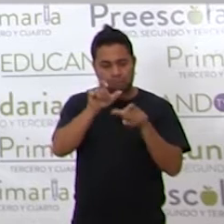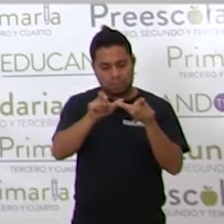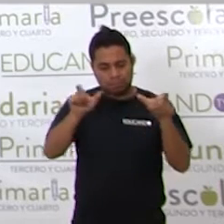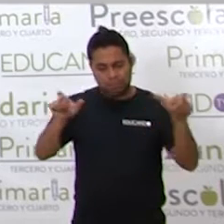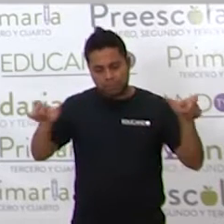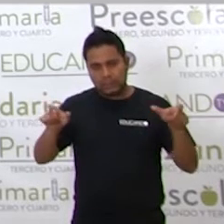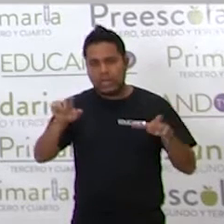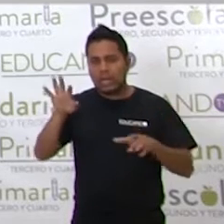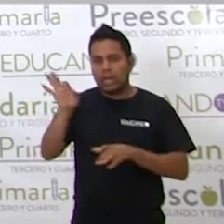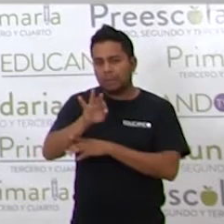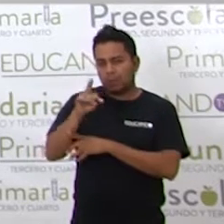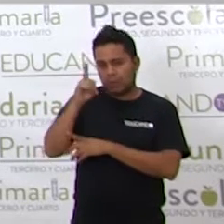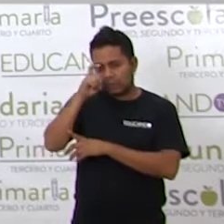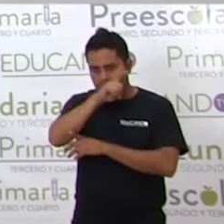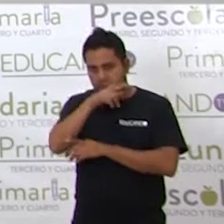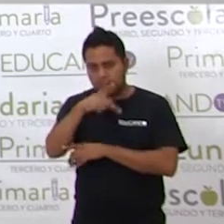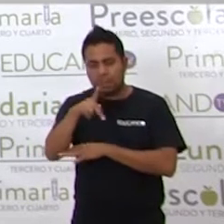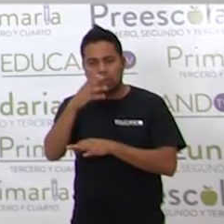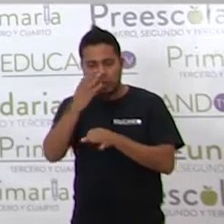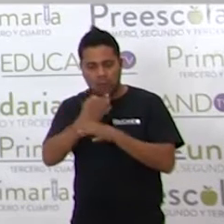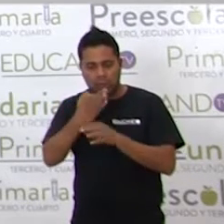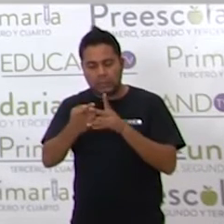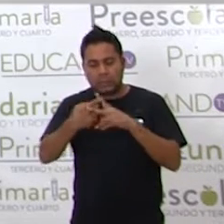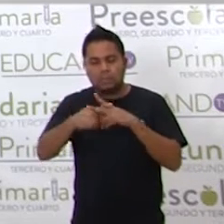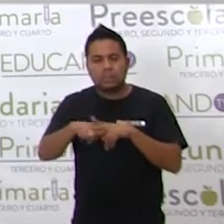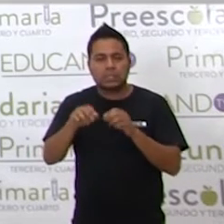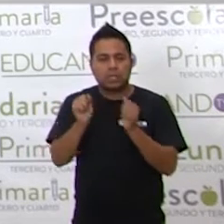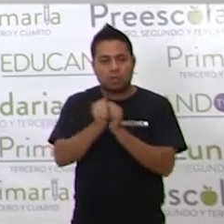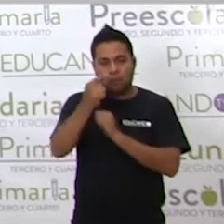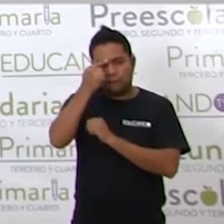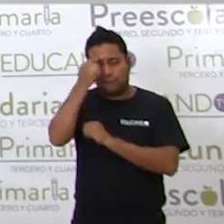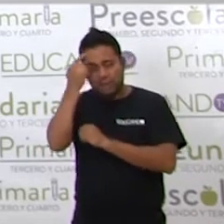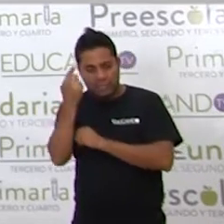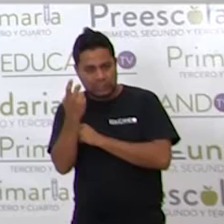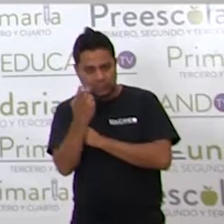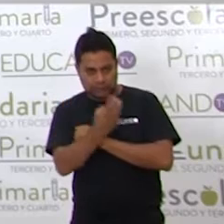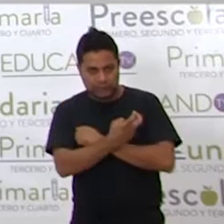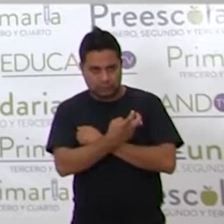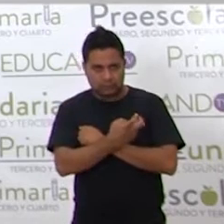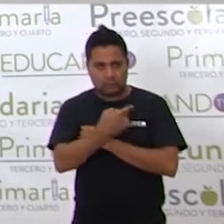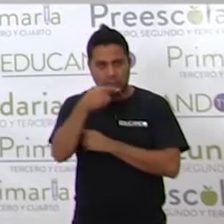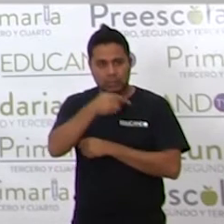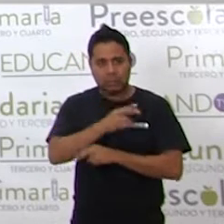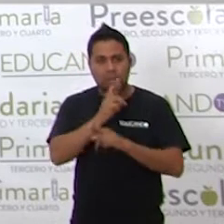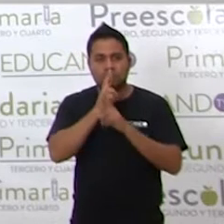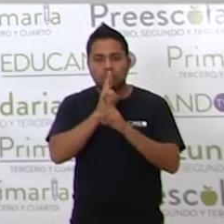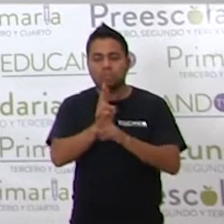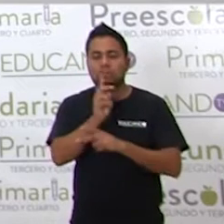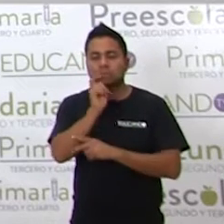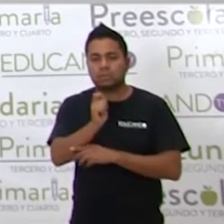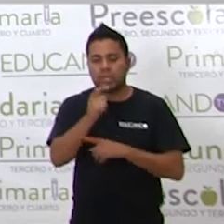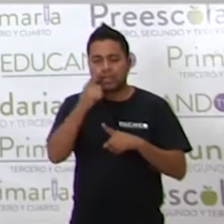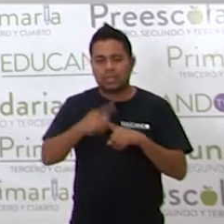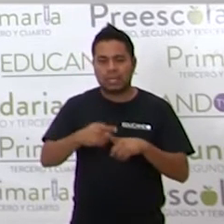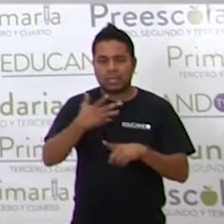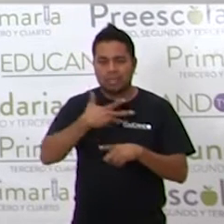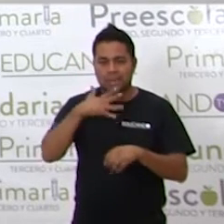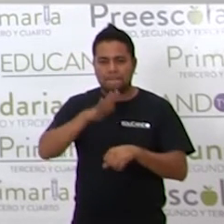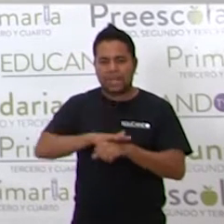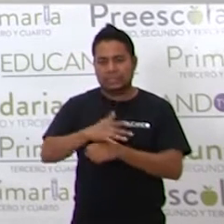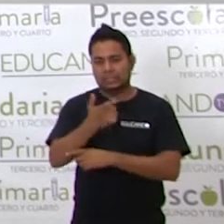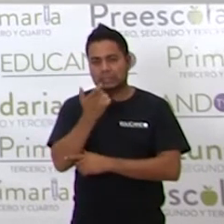complicado. Pero vamos a iniciar con esto que es fácil. Entonces, aquí la respuesta es, ¿quién tiene más